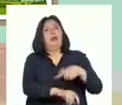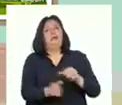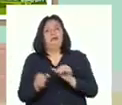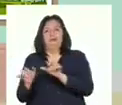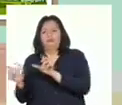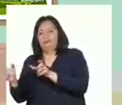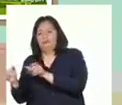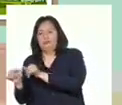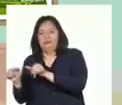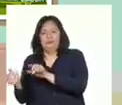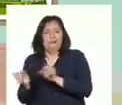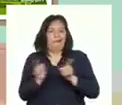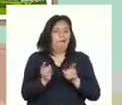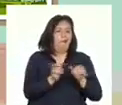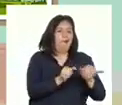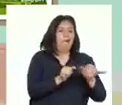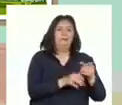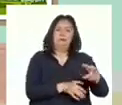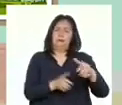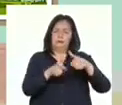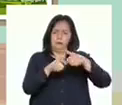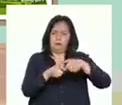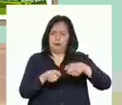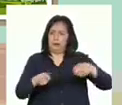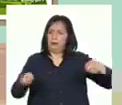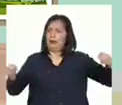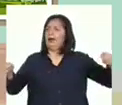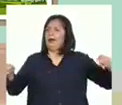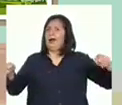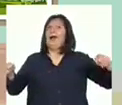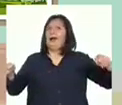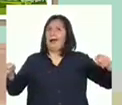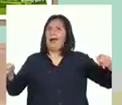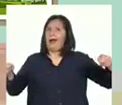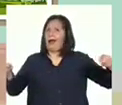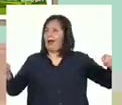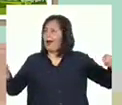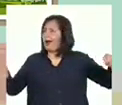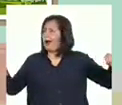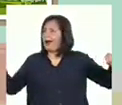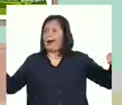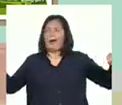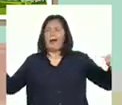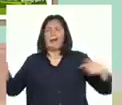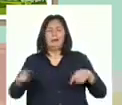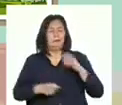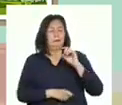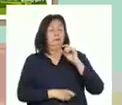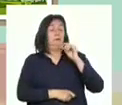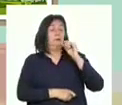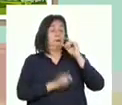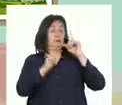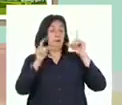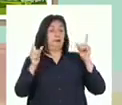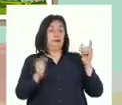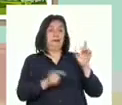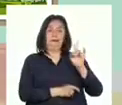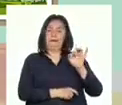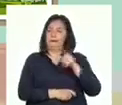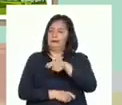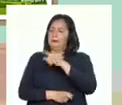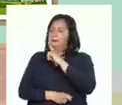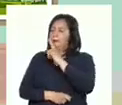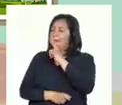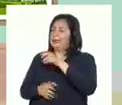muchísimo. Daniel nota que la cinta métrica es muy larga. Al observar la sorpresa de Daniel, su papá